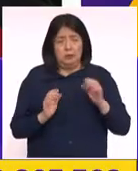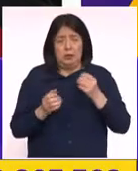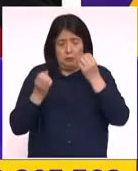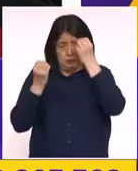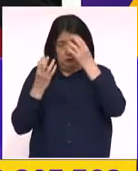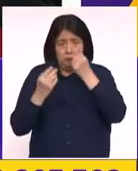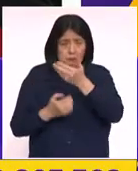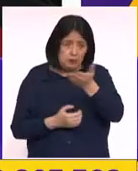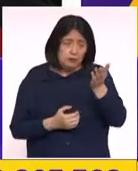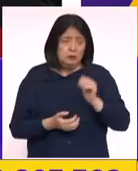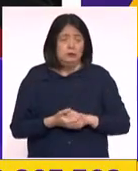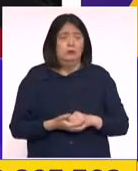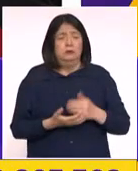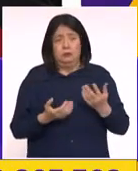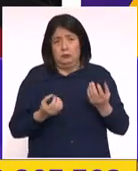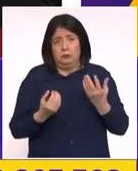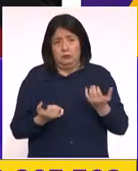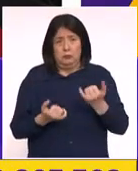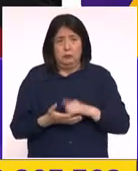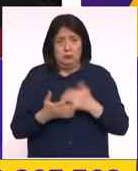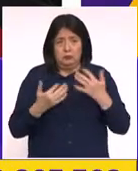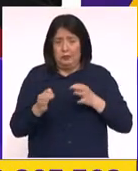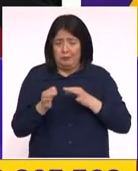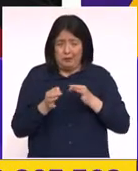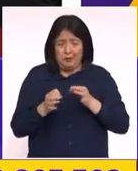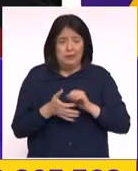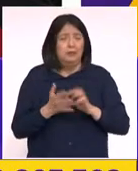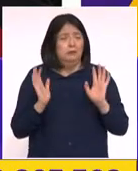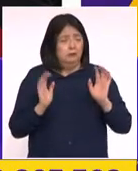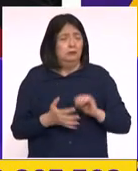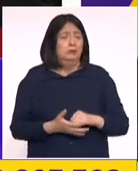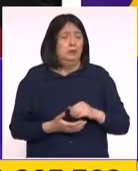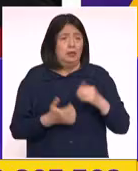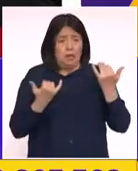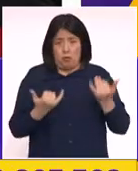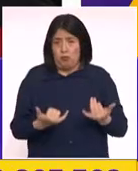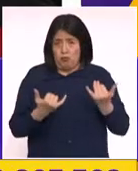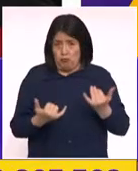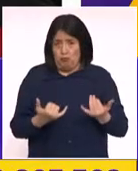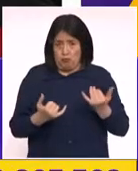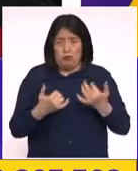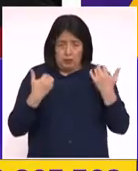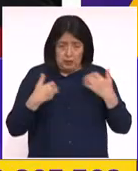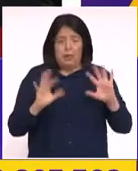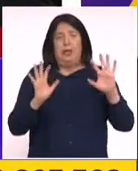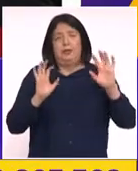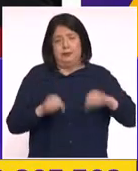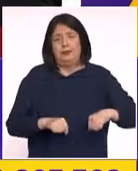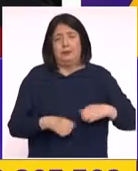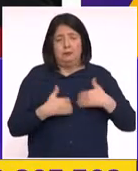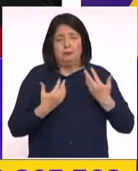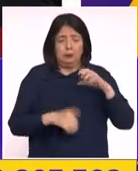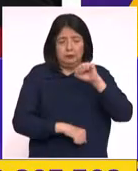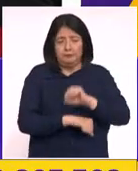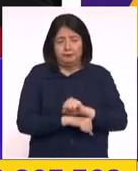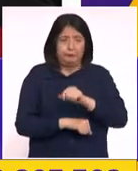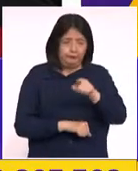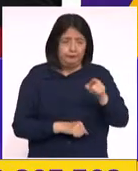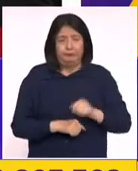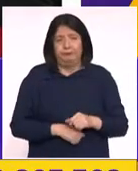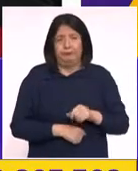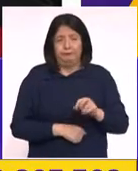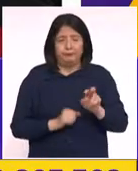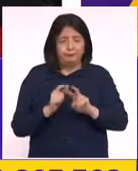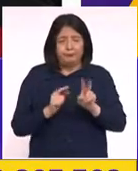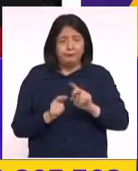conocer sobre los detalles hasta que el día de hoy se ha podido capturar a estos